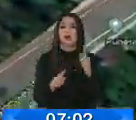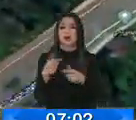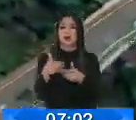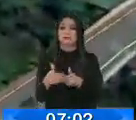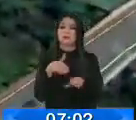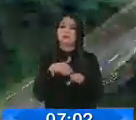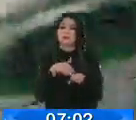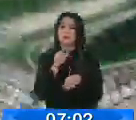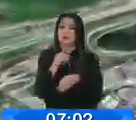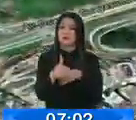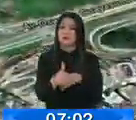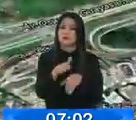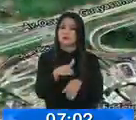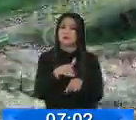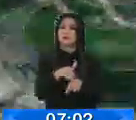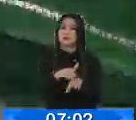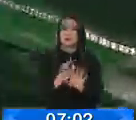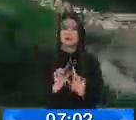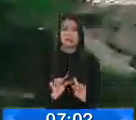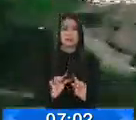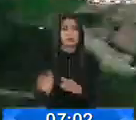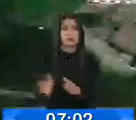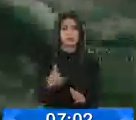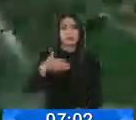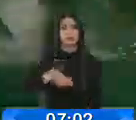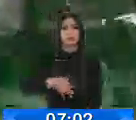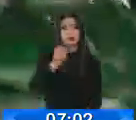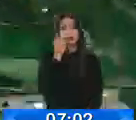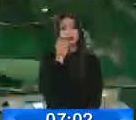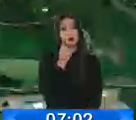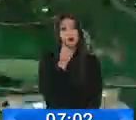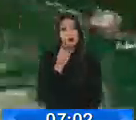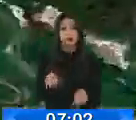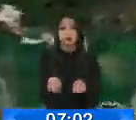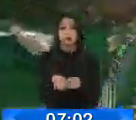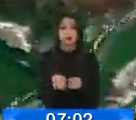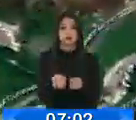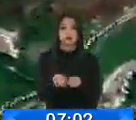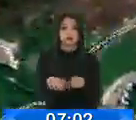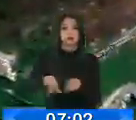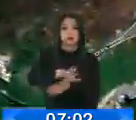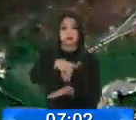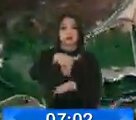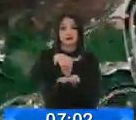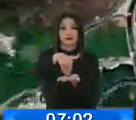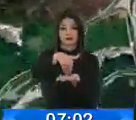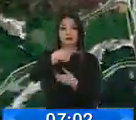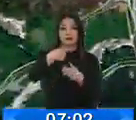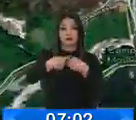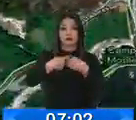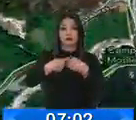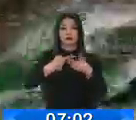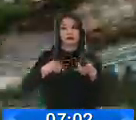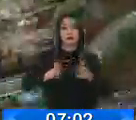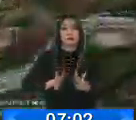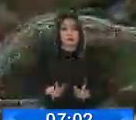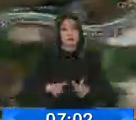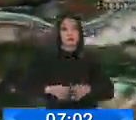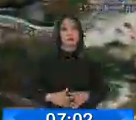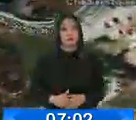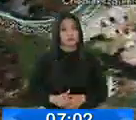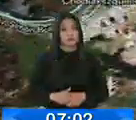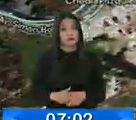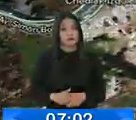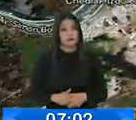cuales se presenta algo de carga. La Simón Bolívar igualmente en esta zona del centro norte de Quito presenta por tramos carga.